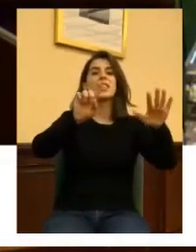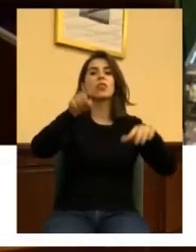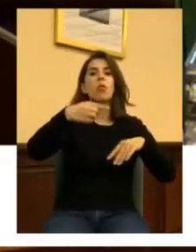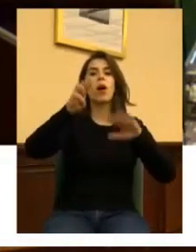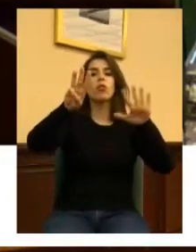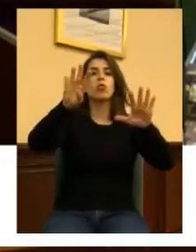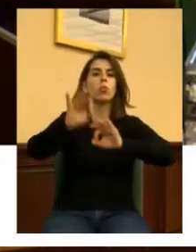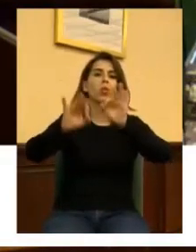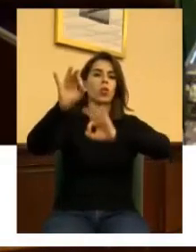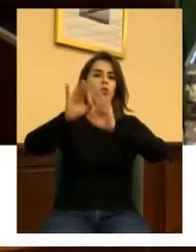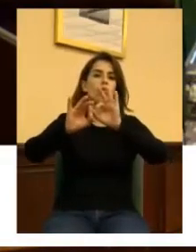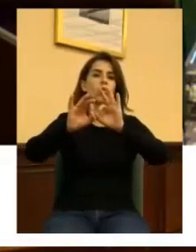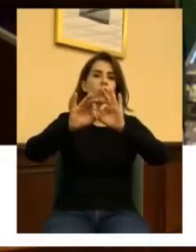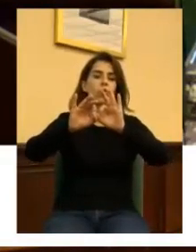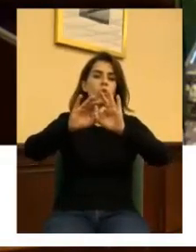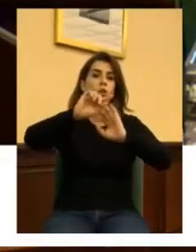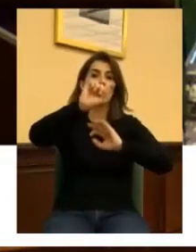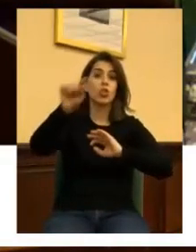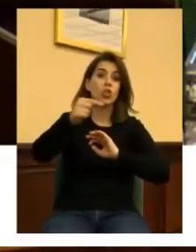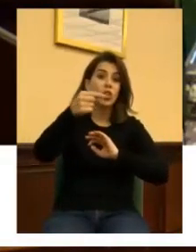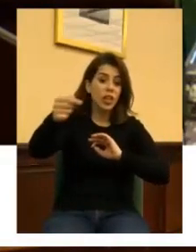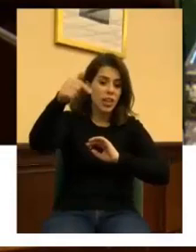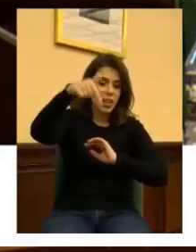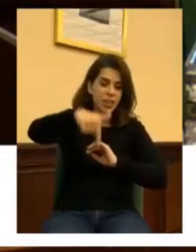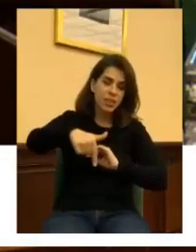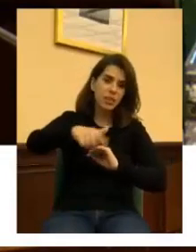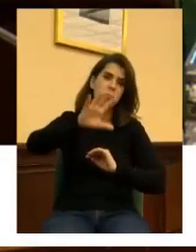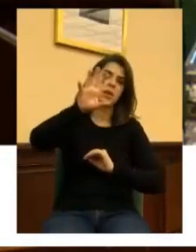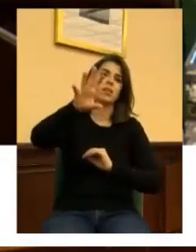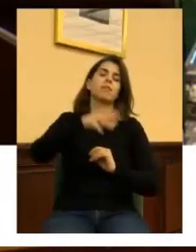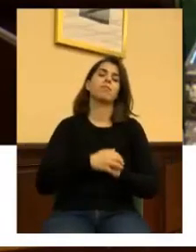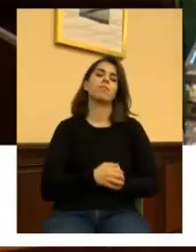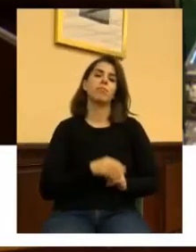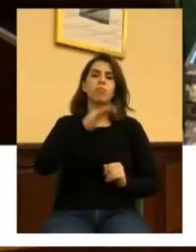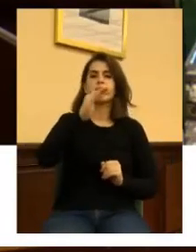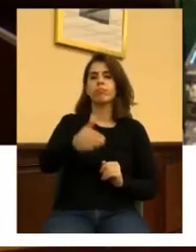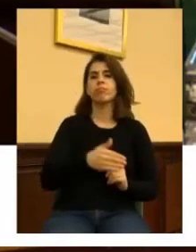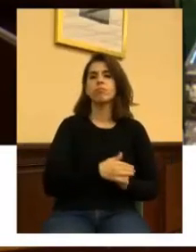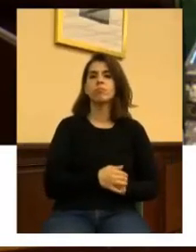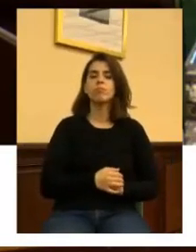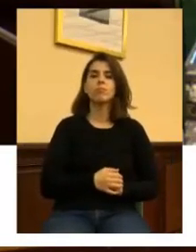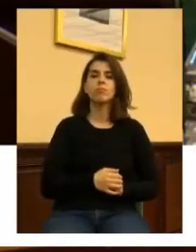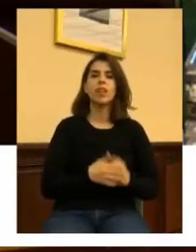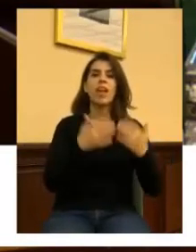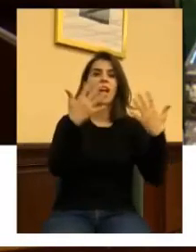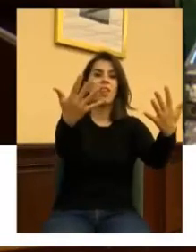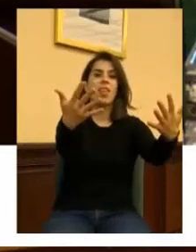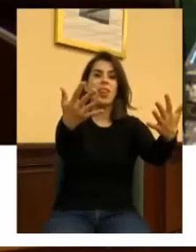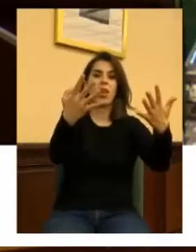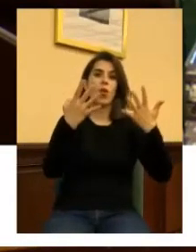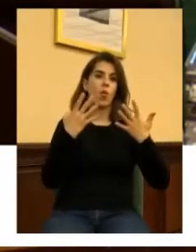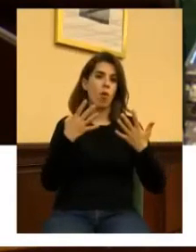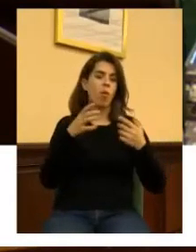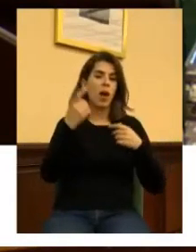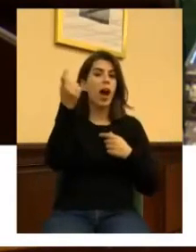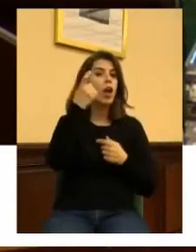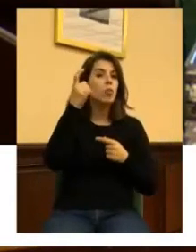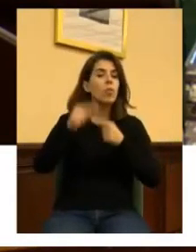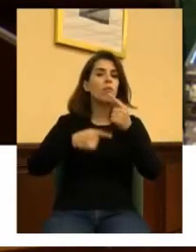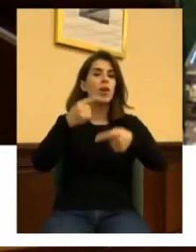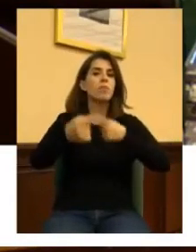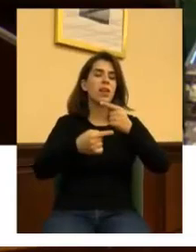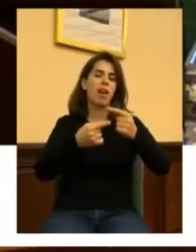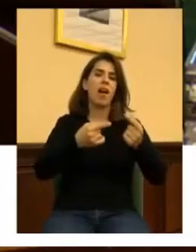del total de los centros de nuestro país, mientras que 9 de cada 10 alumnos y alumnas de